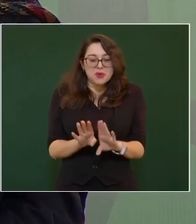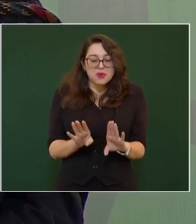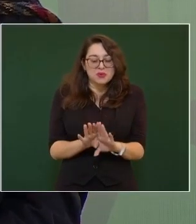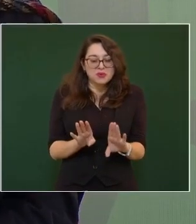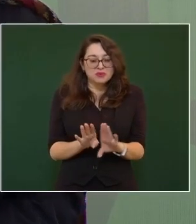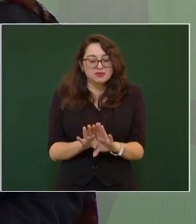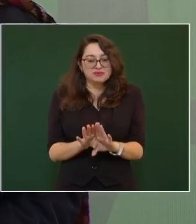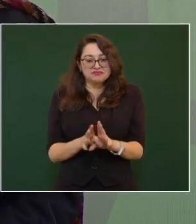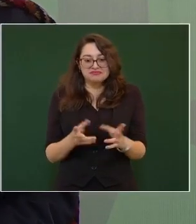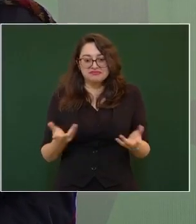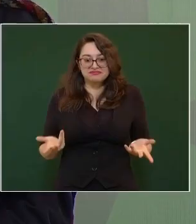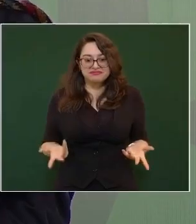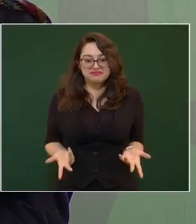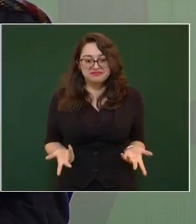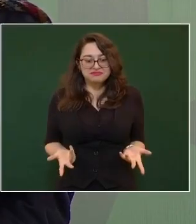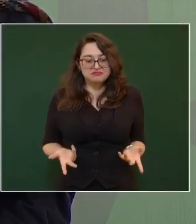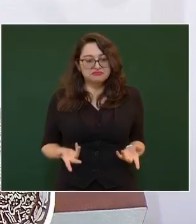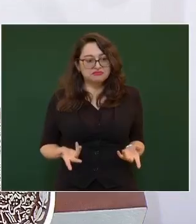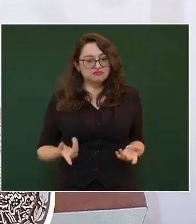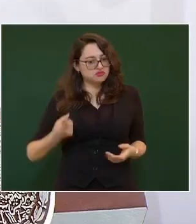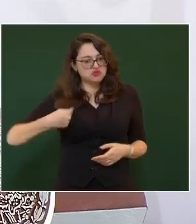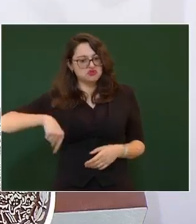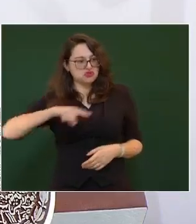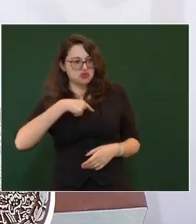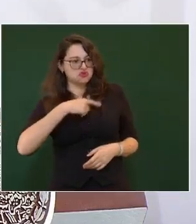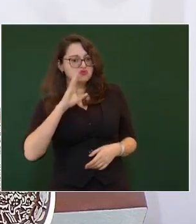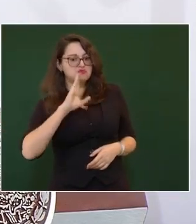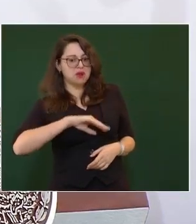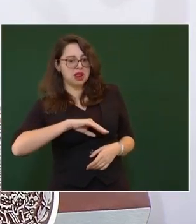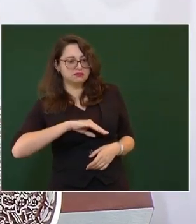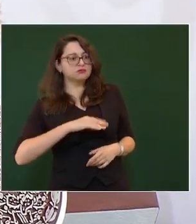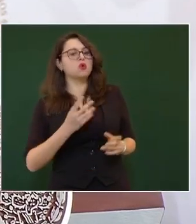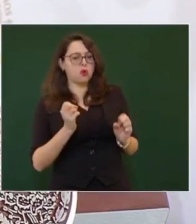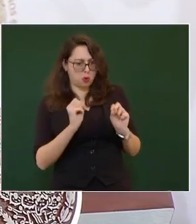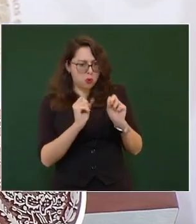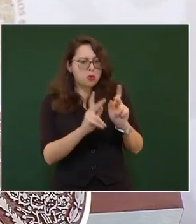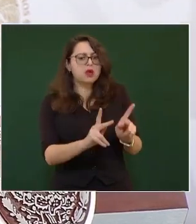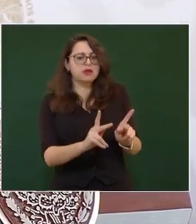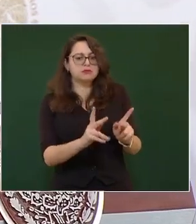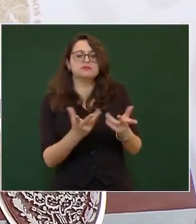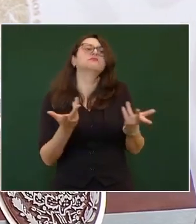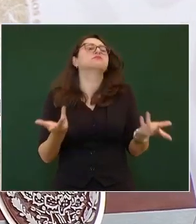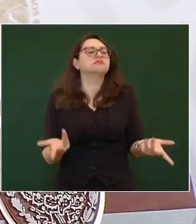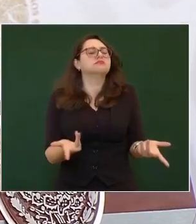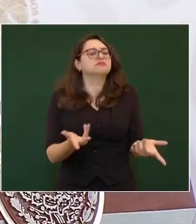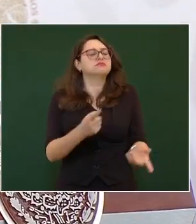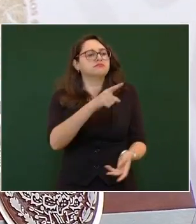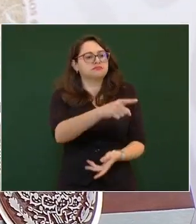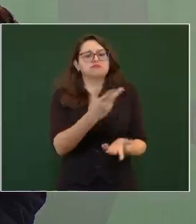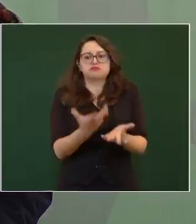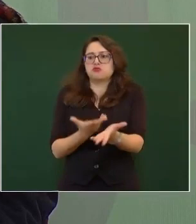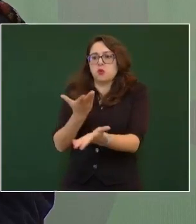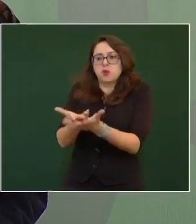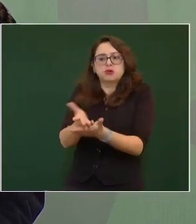alternativa? ¿No les gusta lo de nosotros? A ver, ¿qué es entonces